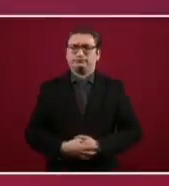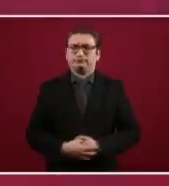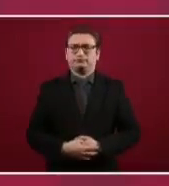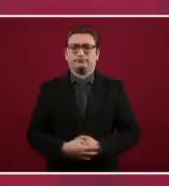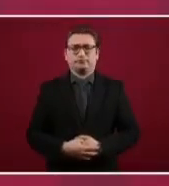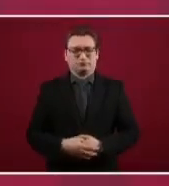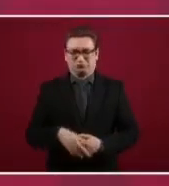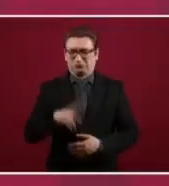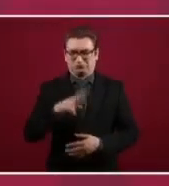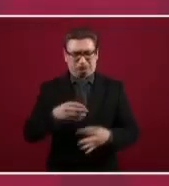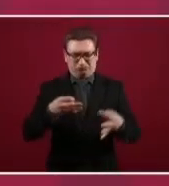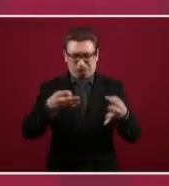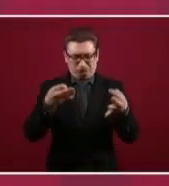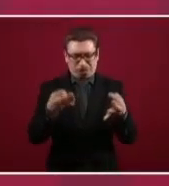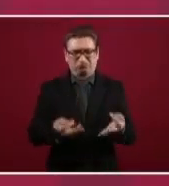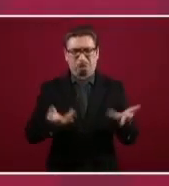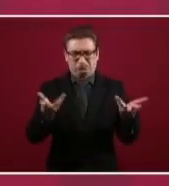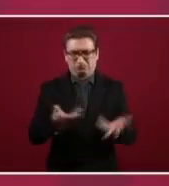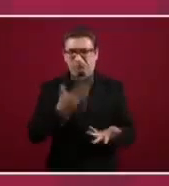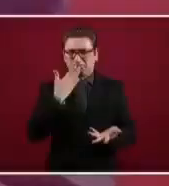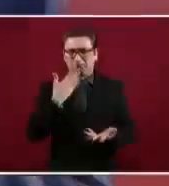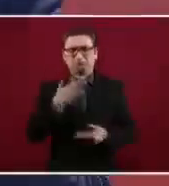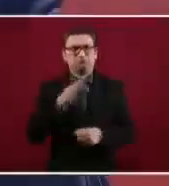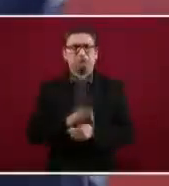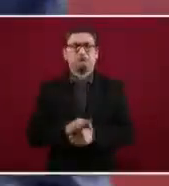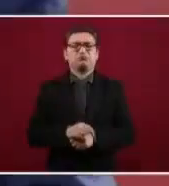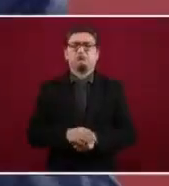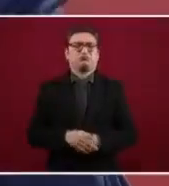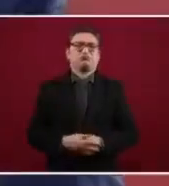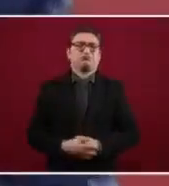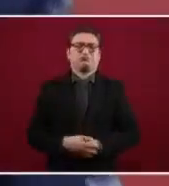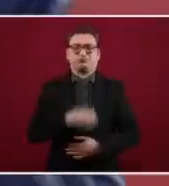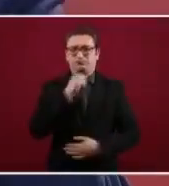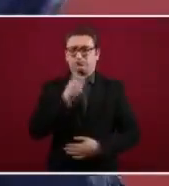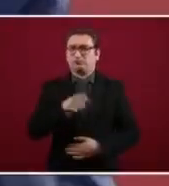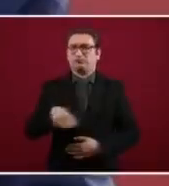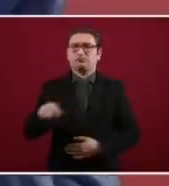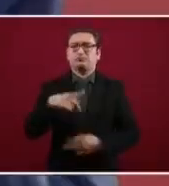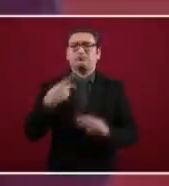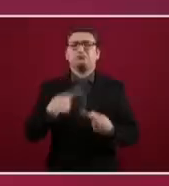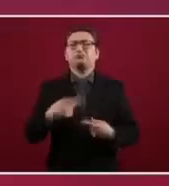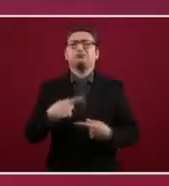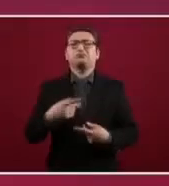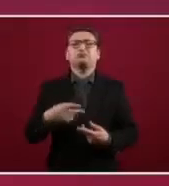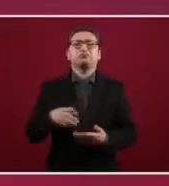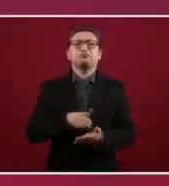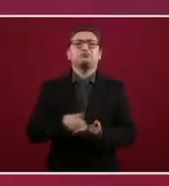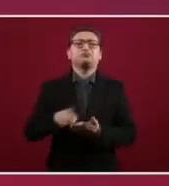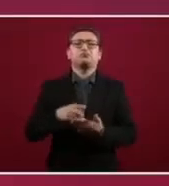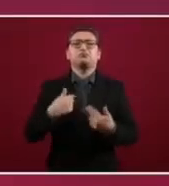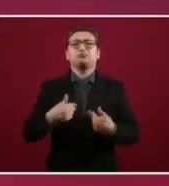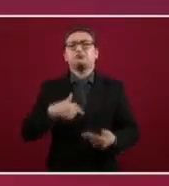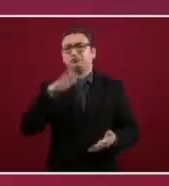efectivo para castigar a violadores de derechos humanos